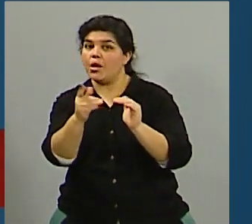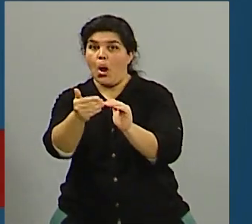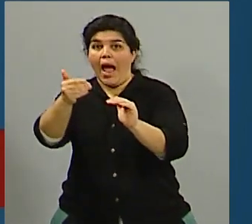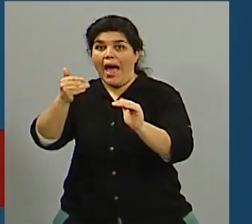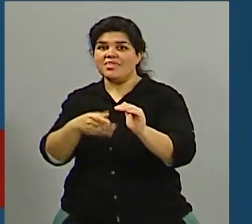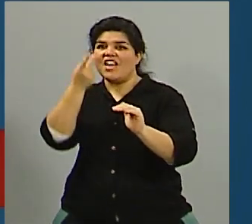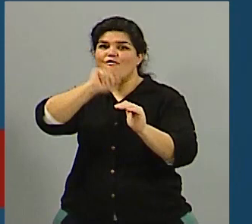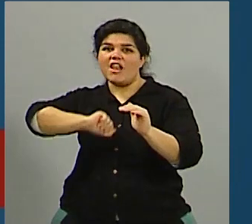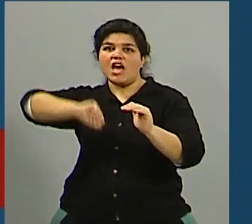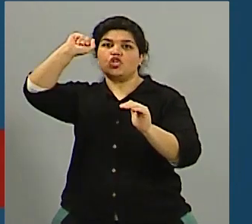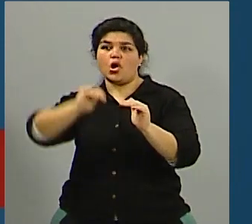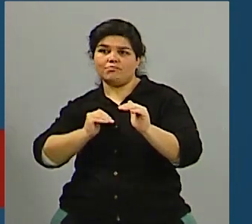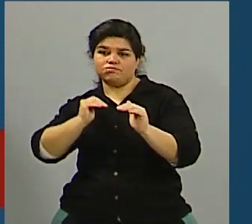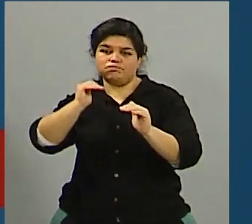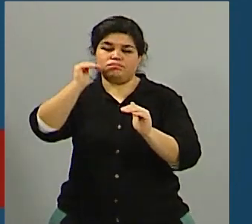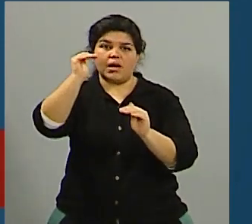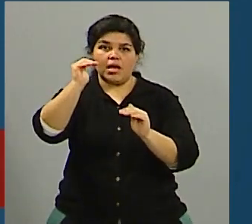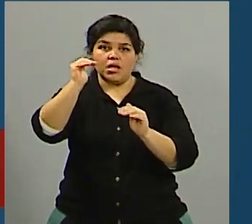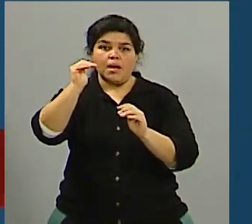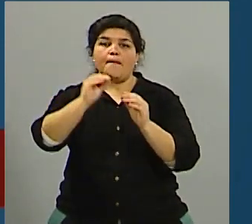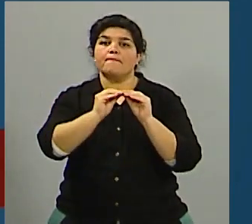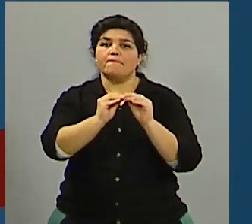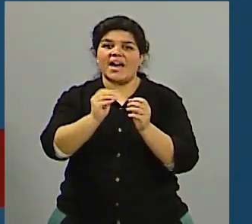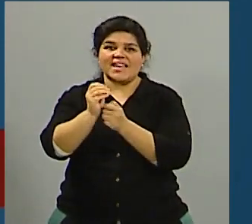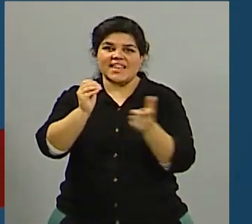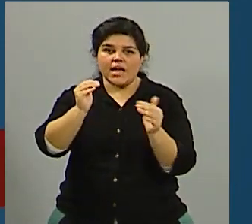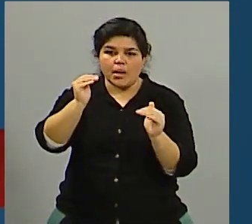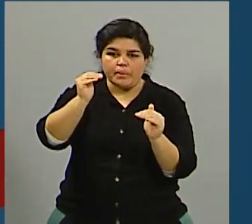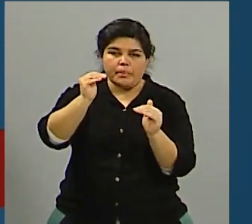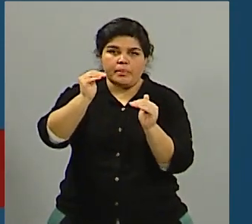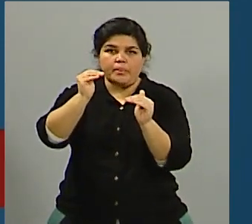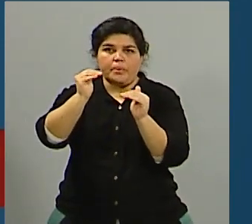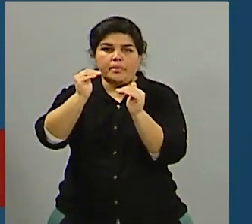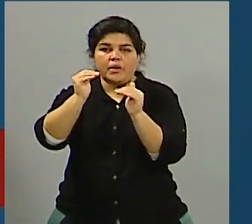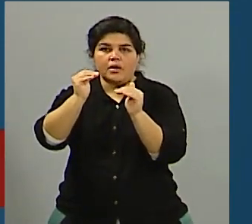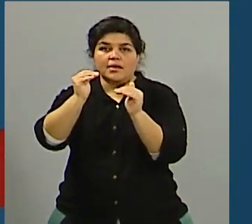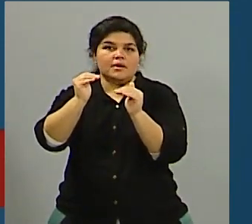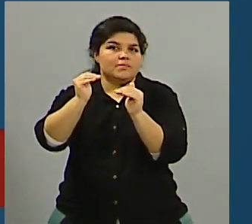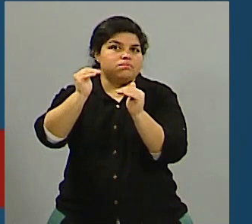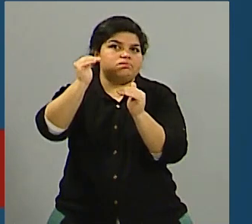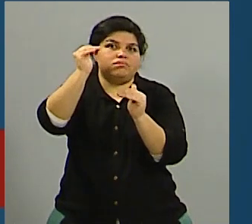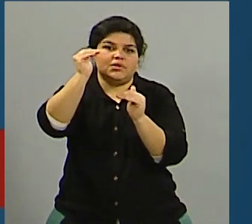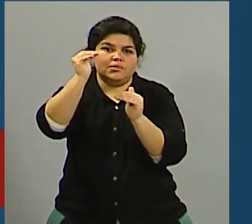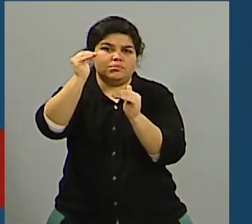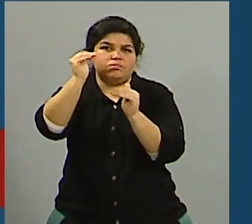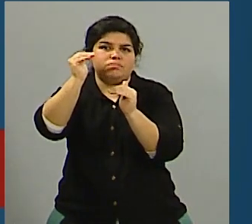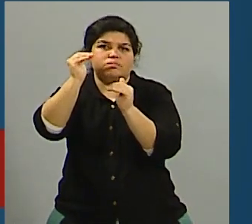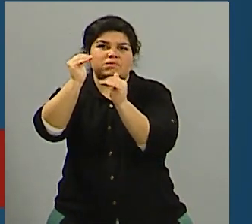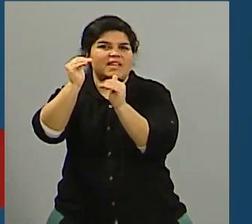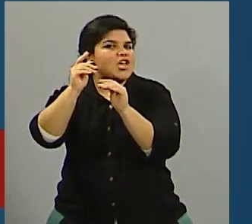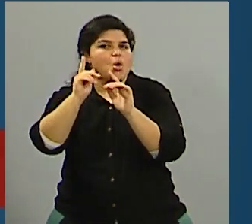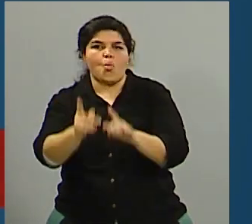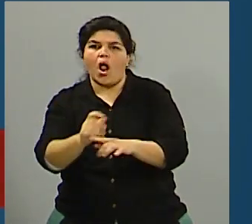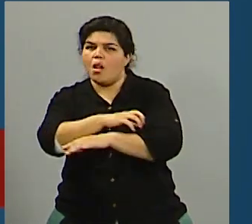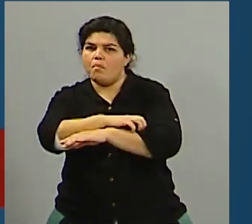salario que fue perdiendo el poder adquisitivo, la capacidad de compra. Todos los meses fuiste un poquito más pobre que el mes